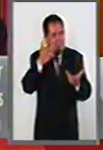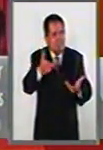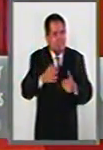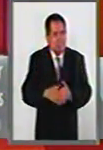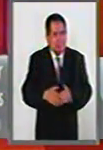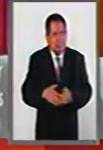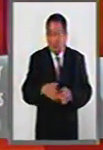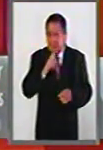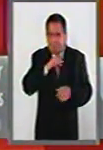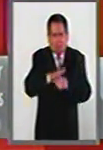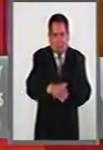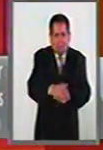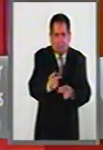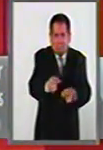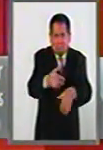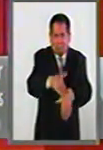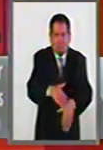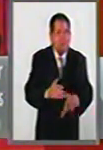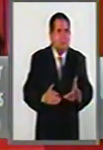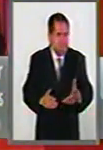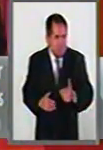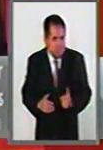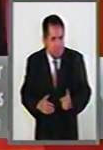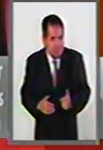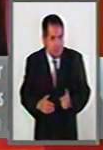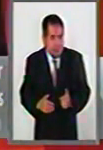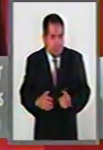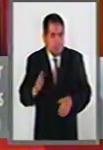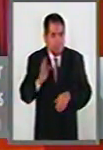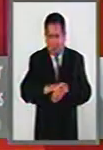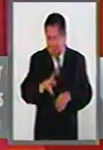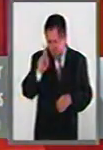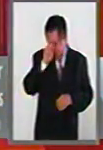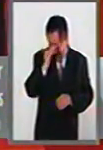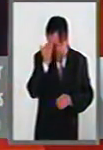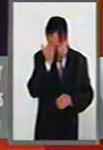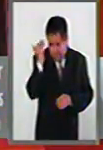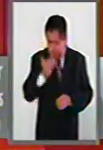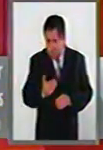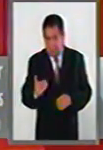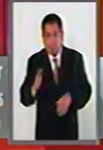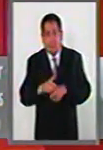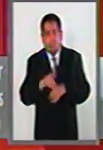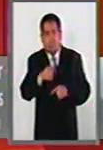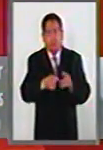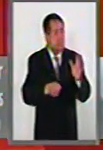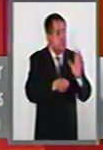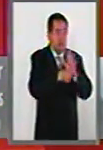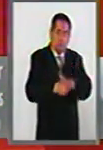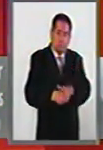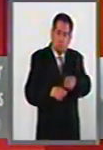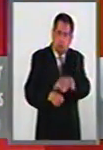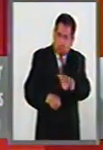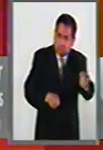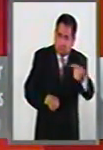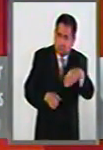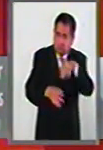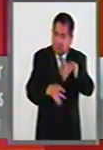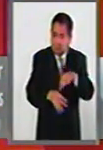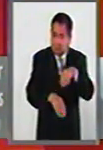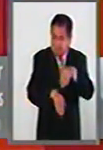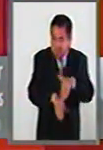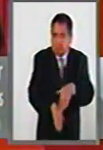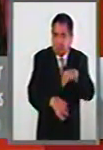¿Qué presión tienen? Es todavía más horripilante pensar que los están obligando a hacerlo,